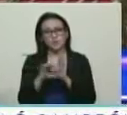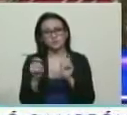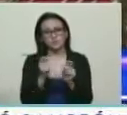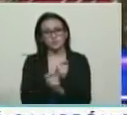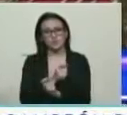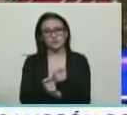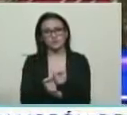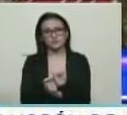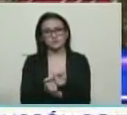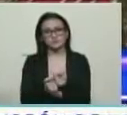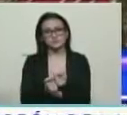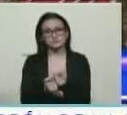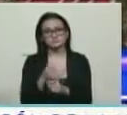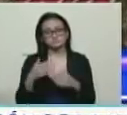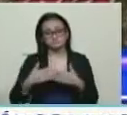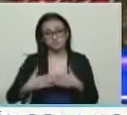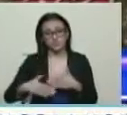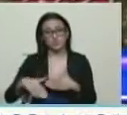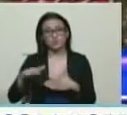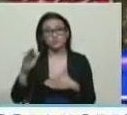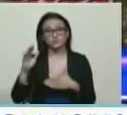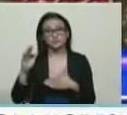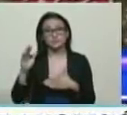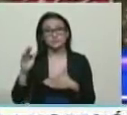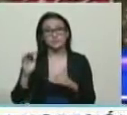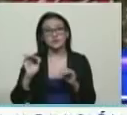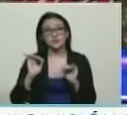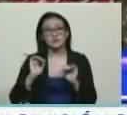constituyente y a partir de ahí